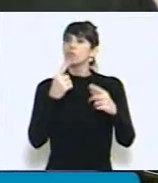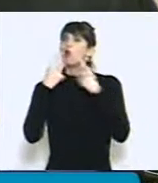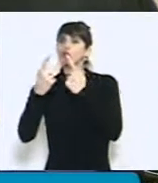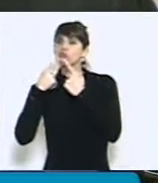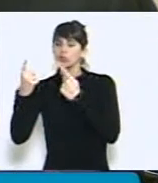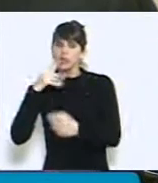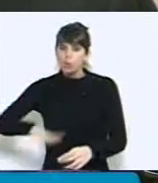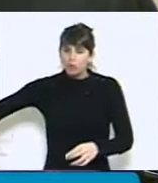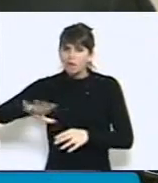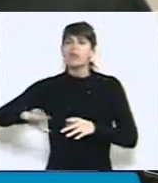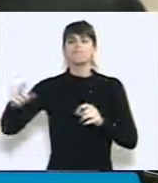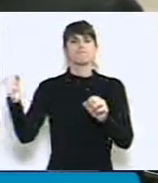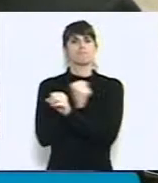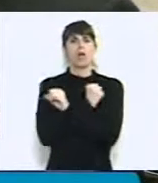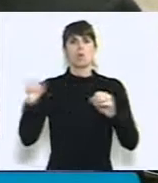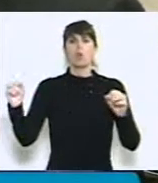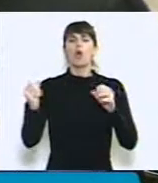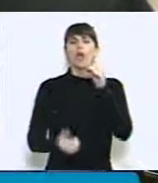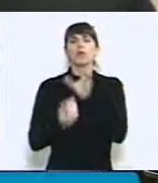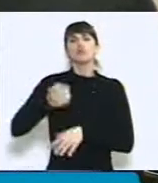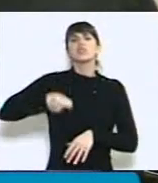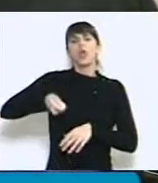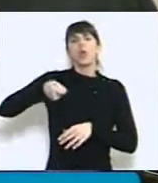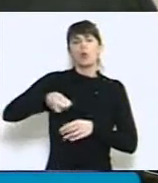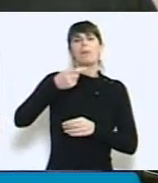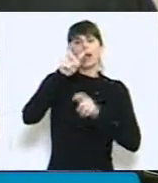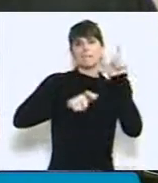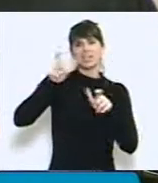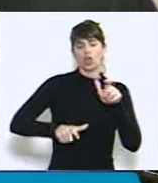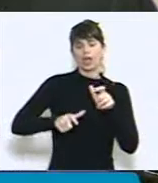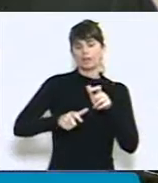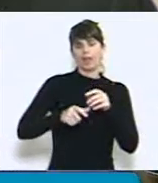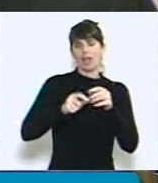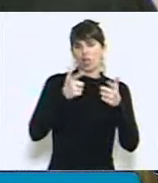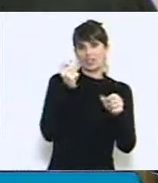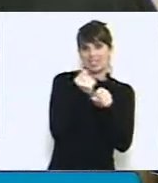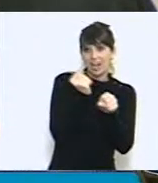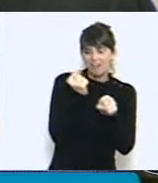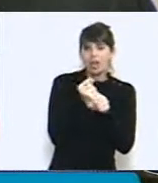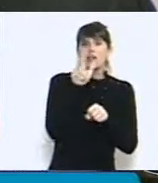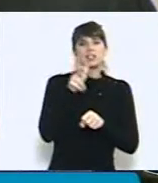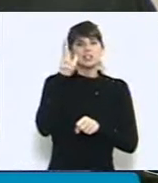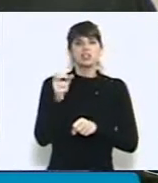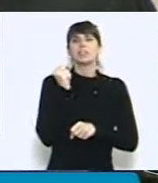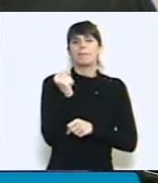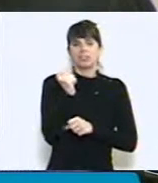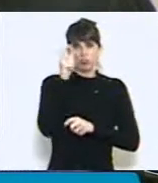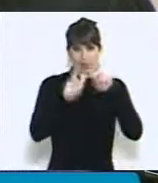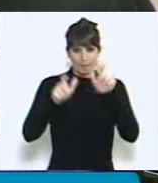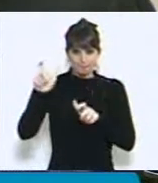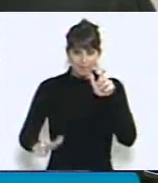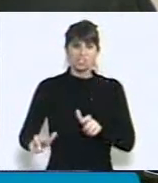la creación de un seguro de empleo y formación de 380 pesos para cada jefe y jefa de hogar desocupado,